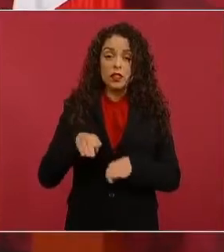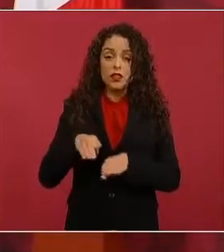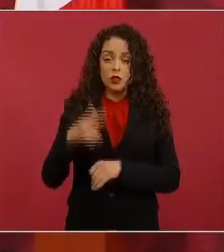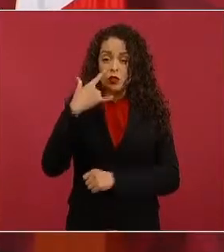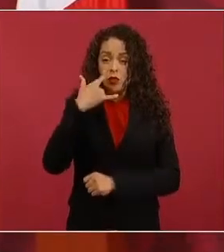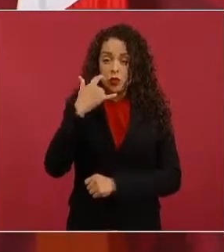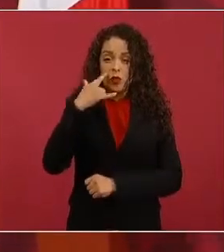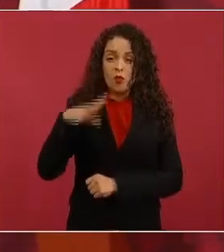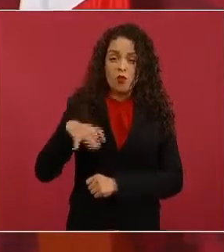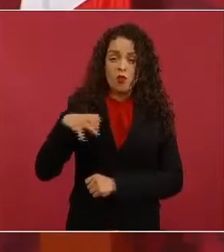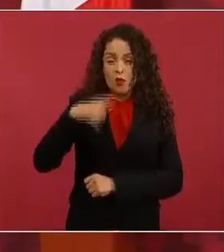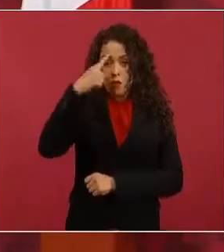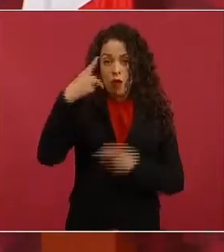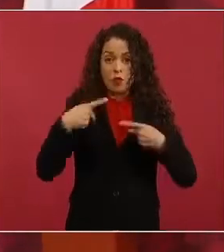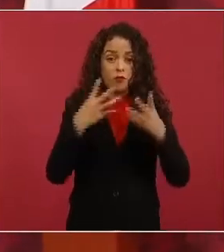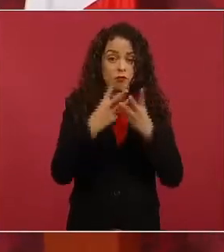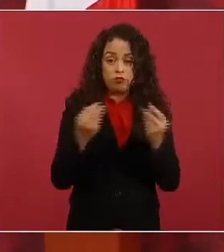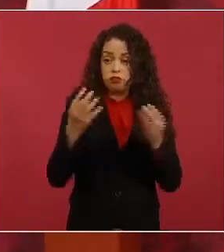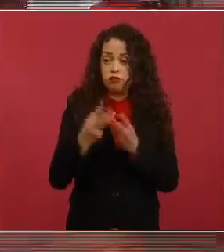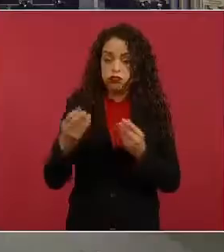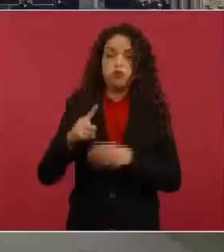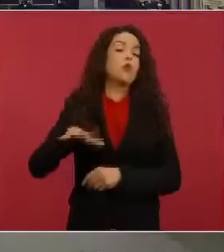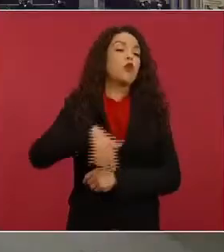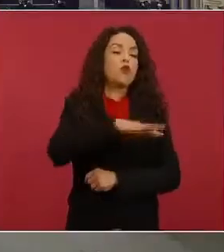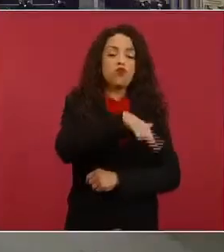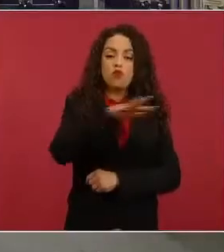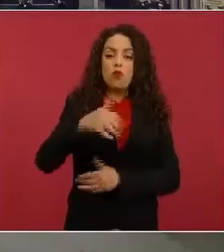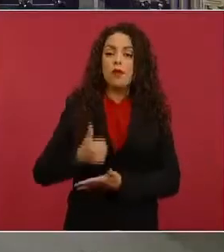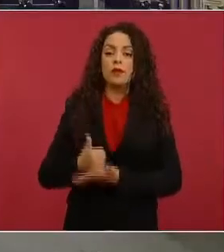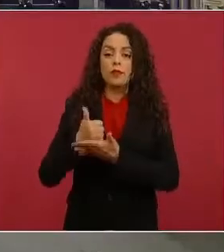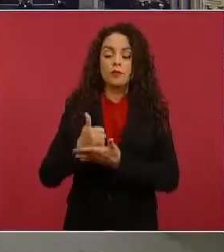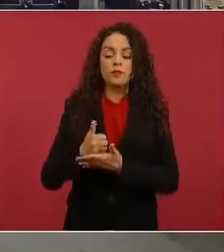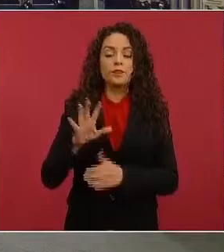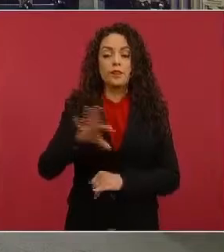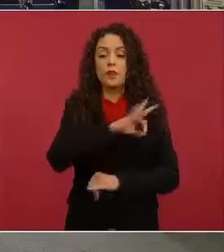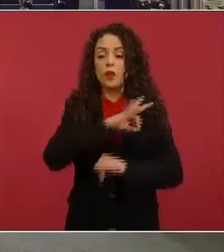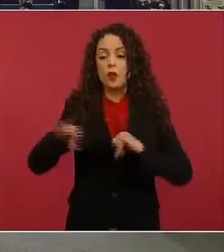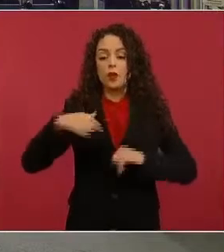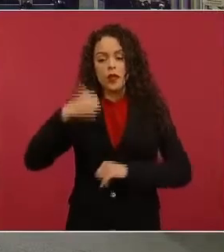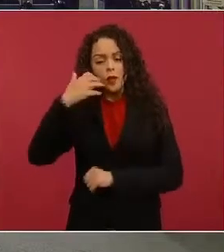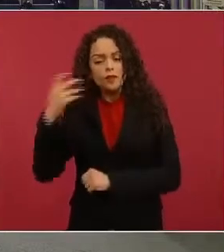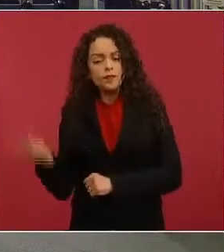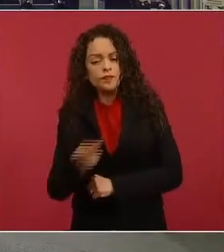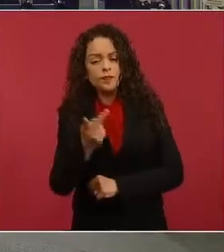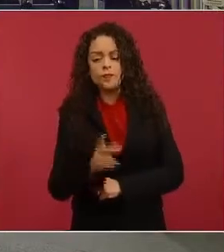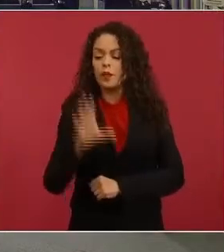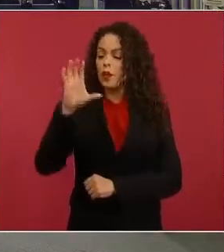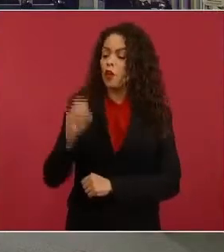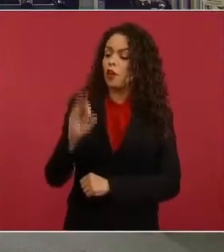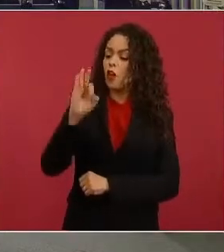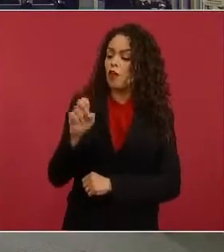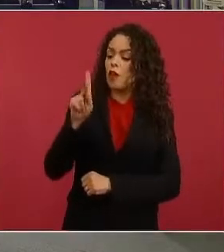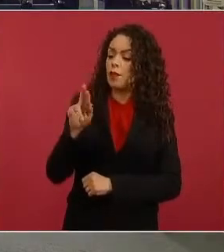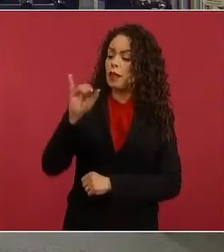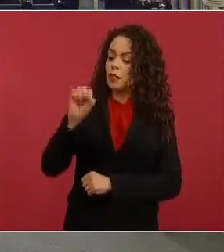desaparecidos. Presidente, y ya nada más para terminar, la COFEPRIS, si nos puede aclarar que si es cierto que la COFEPRIS ya